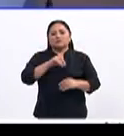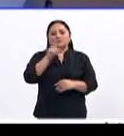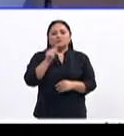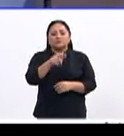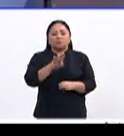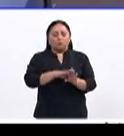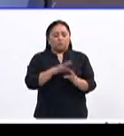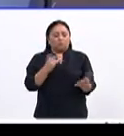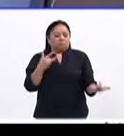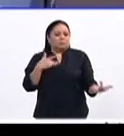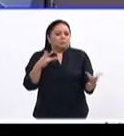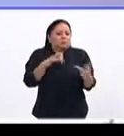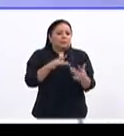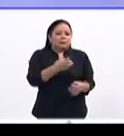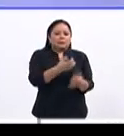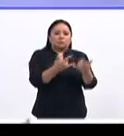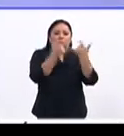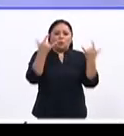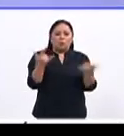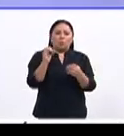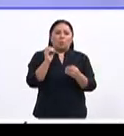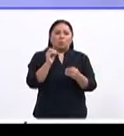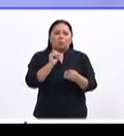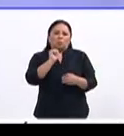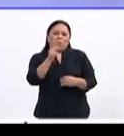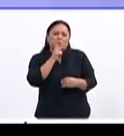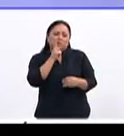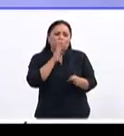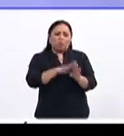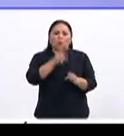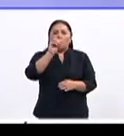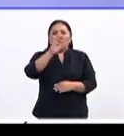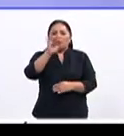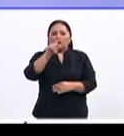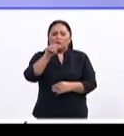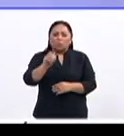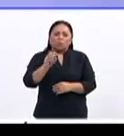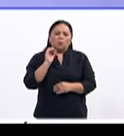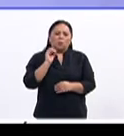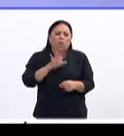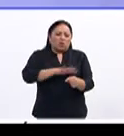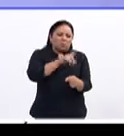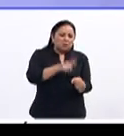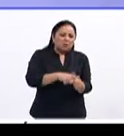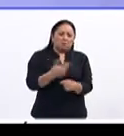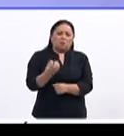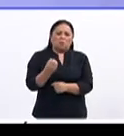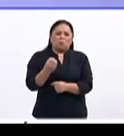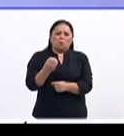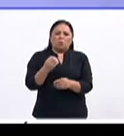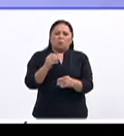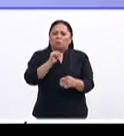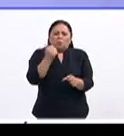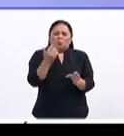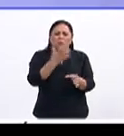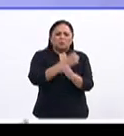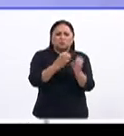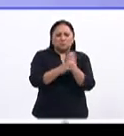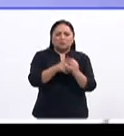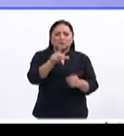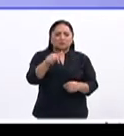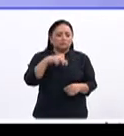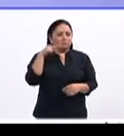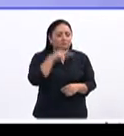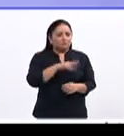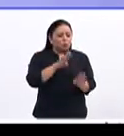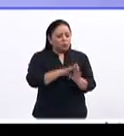te proyectó algo, esa historia o ese detenerse ante un objeto o en un animal o un momento que realmente